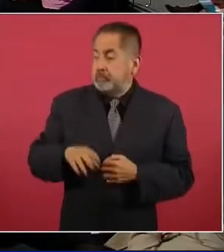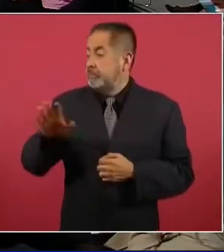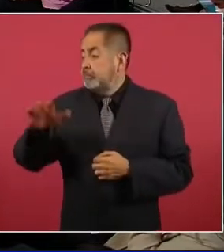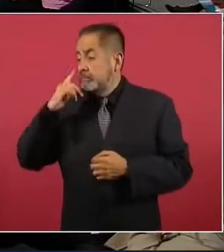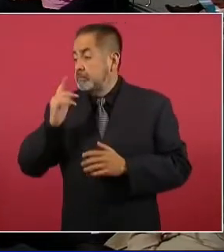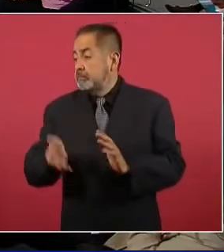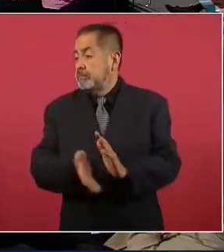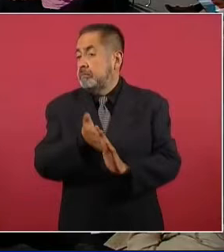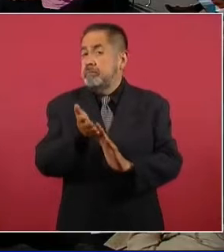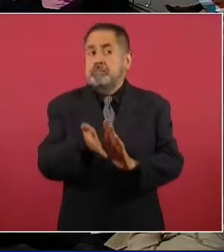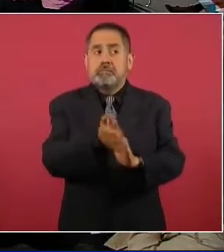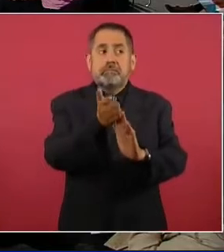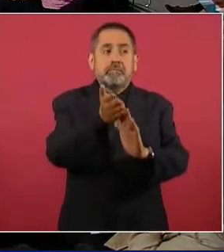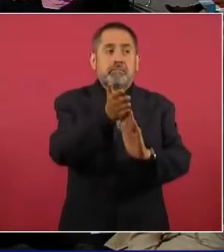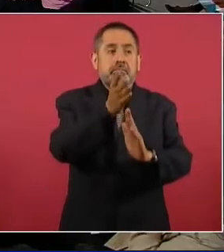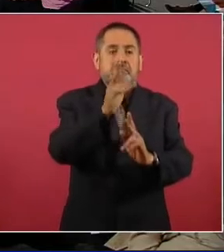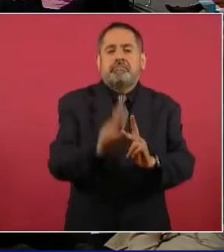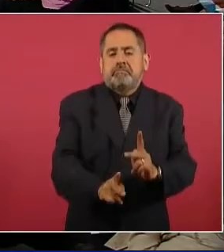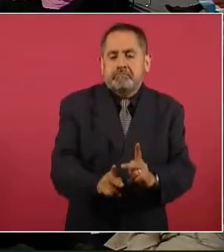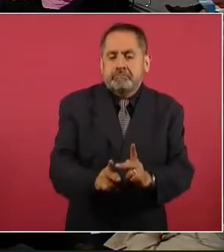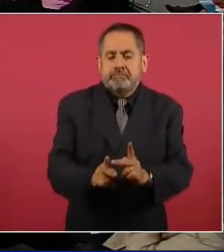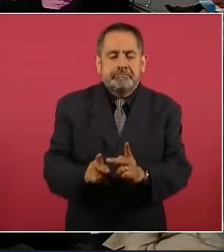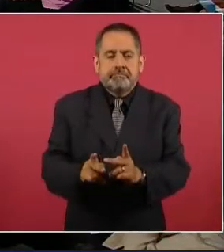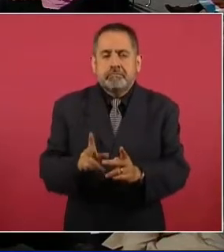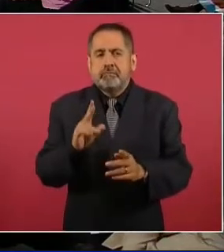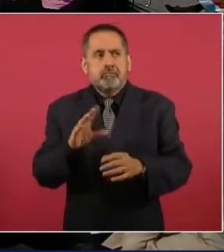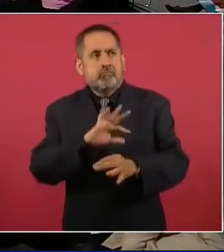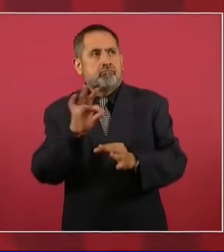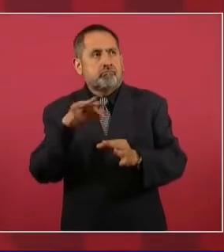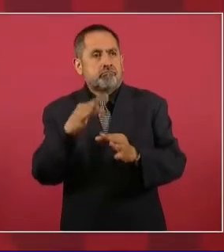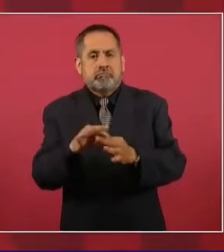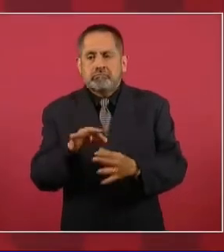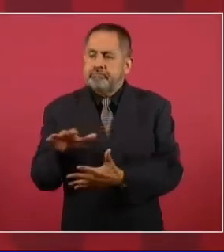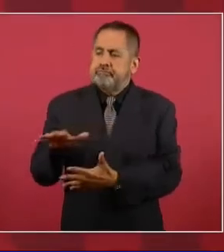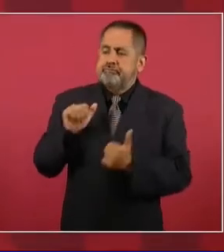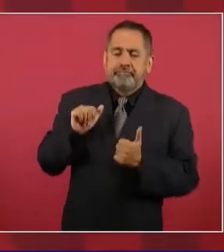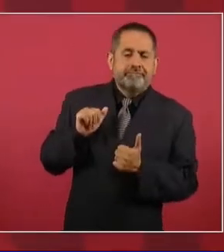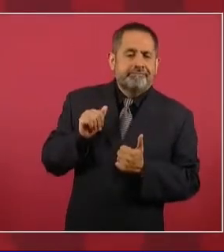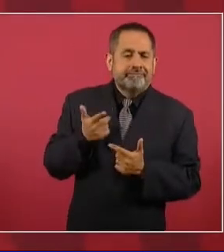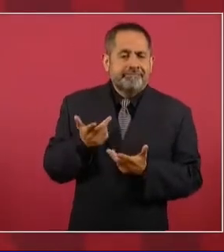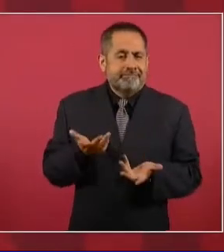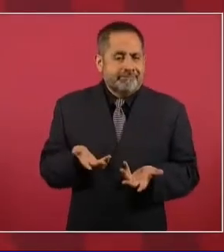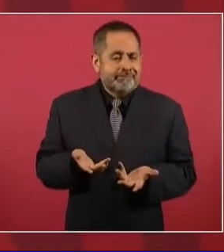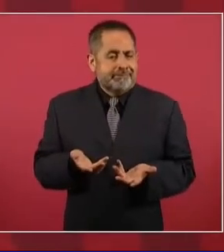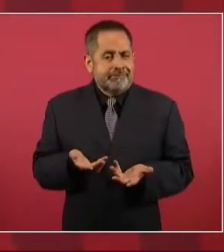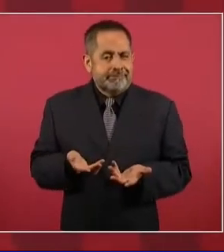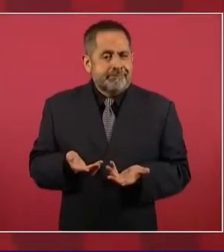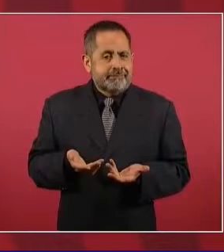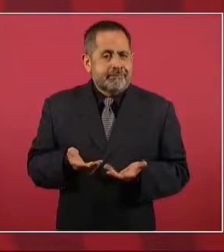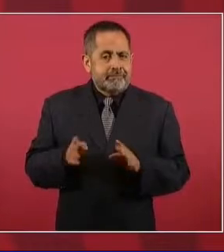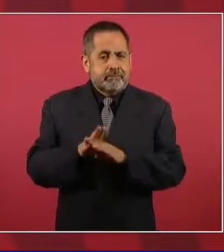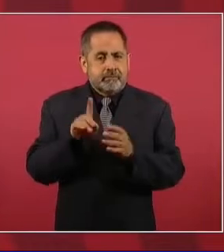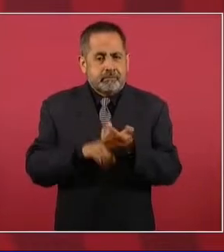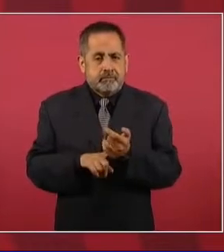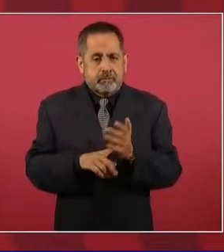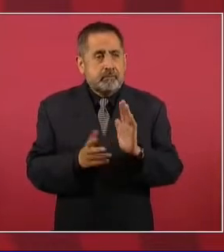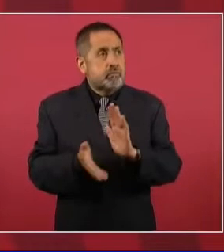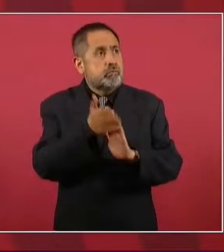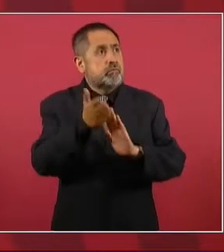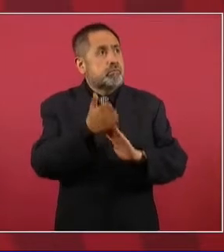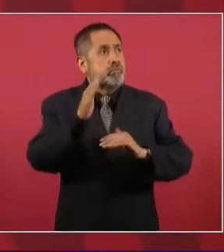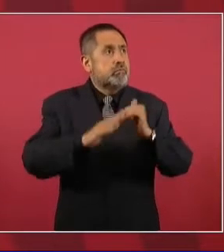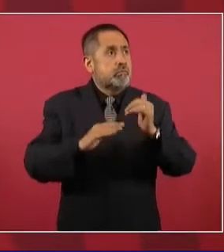construcción de un hospital. Ni siquiera consideraban de que no bastaba con construir un